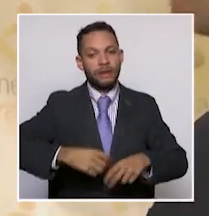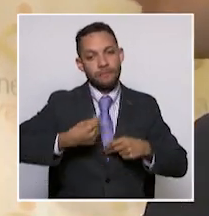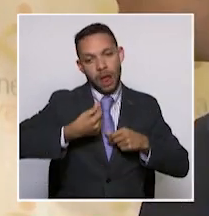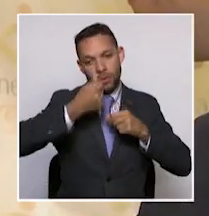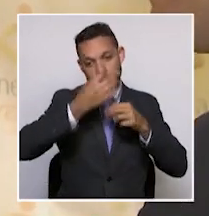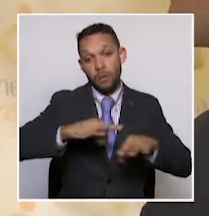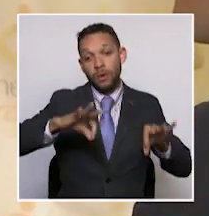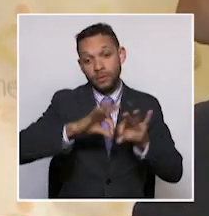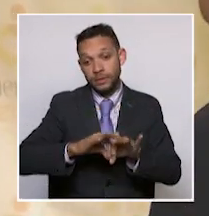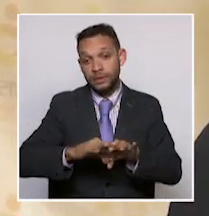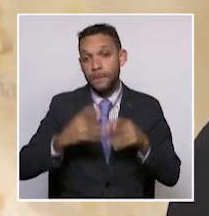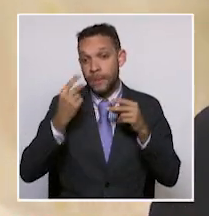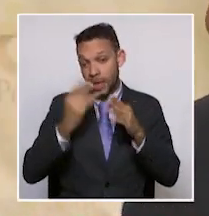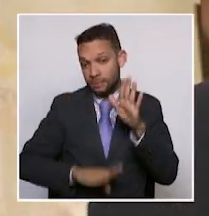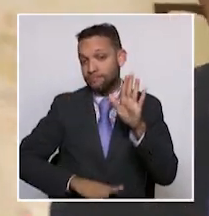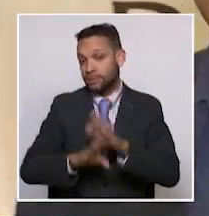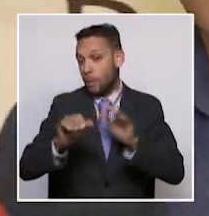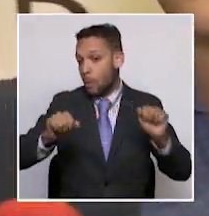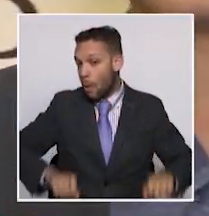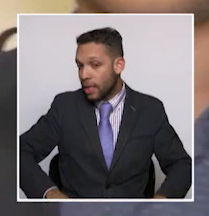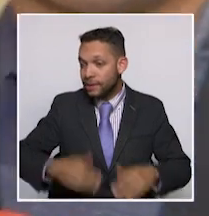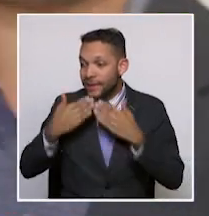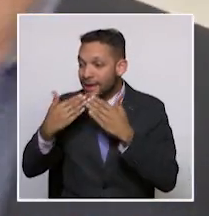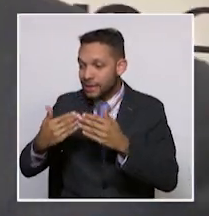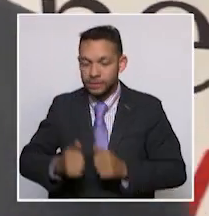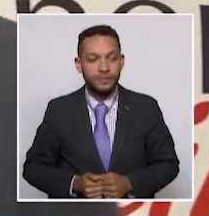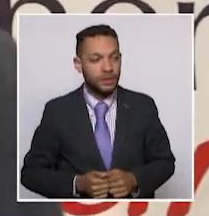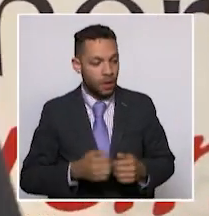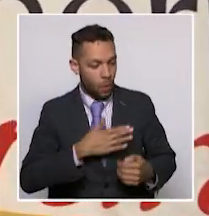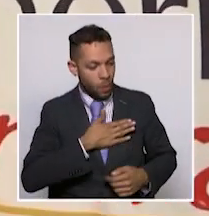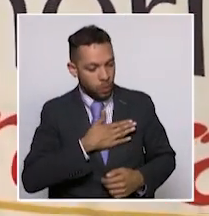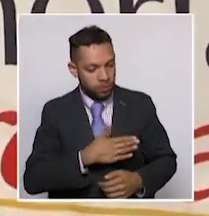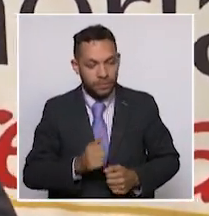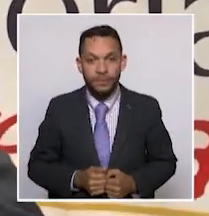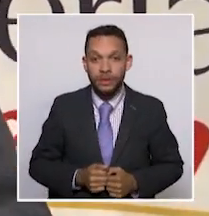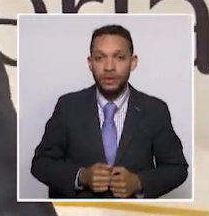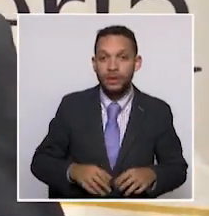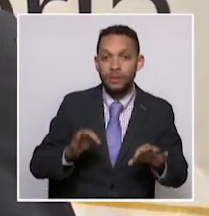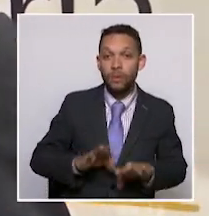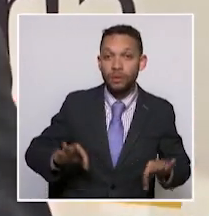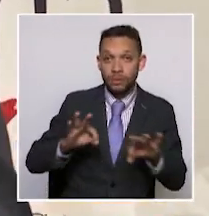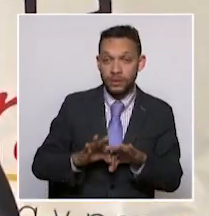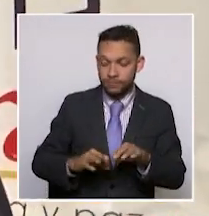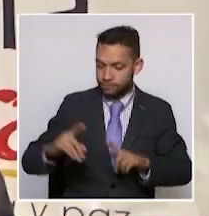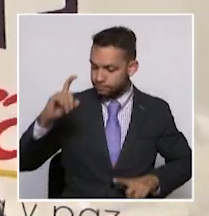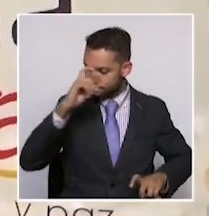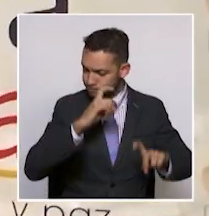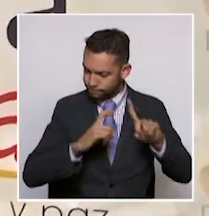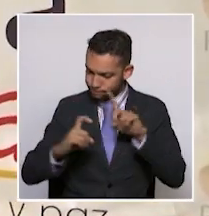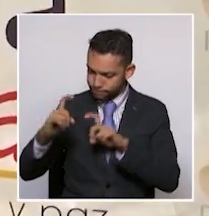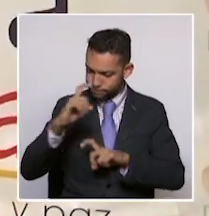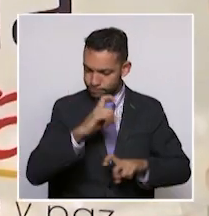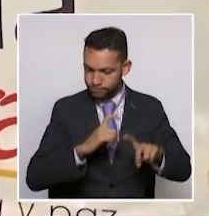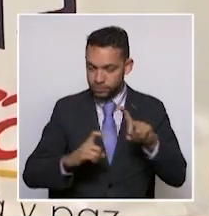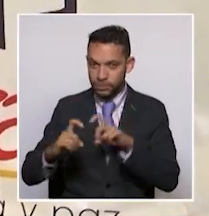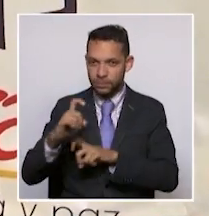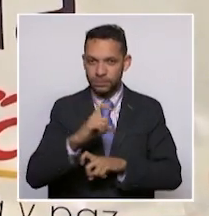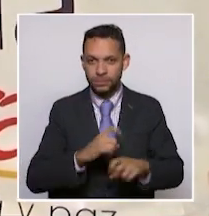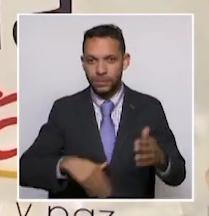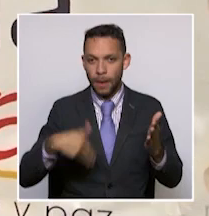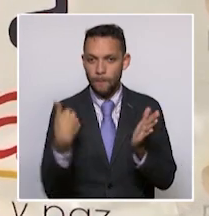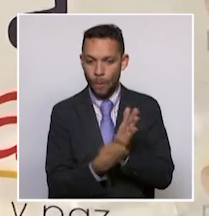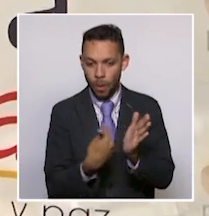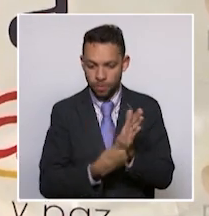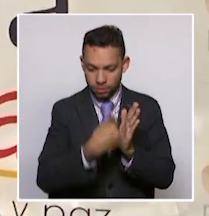Pereira. Pues muchísimas gracias. Gracias a usted, Rafael. Es de recordar que este observatorio pues es de los primeros que no solamente está entregando